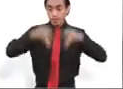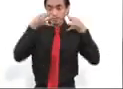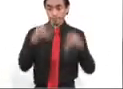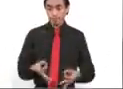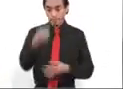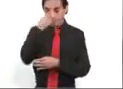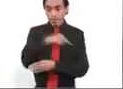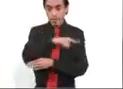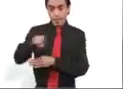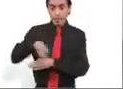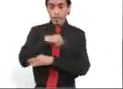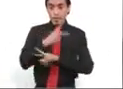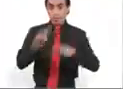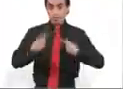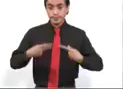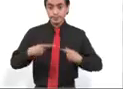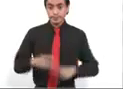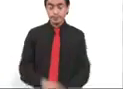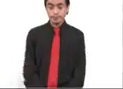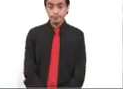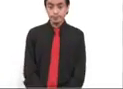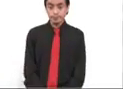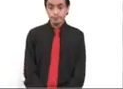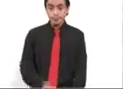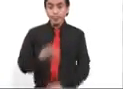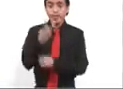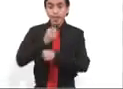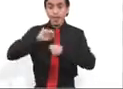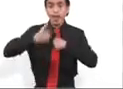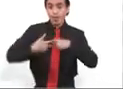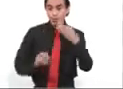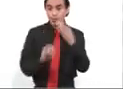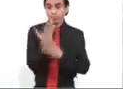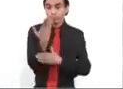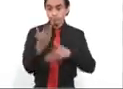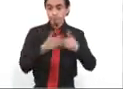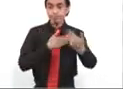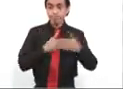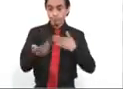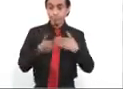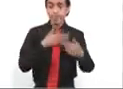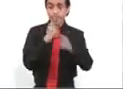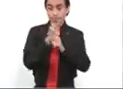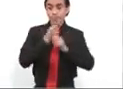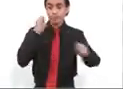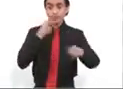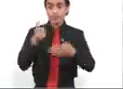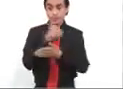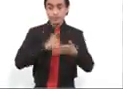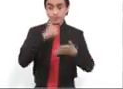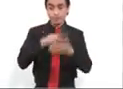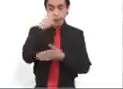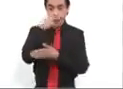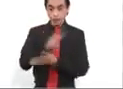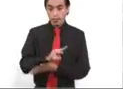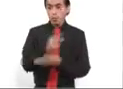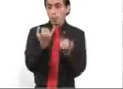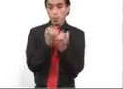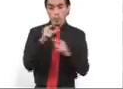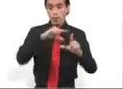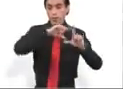las y los usuarios. Esa fue una innovación en aquel momento en el transporte de la Ciudad de México y de hecho en el